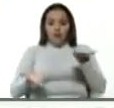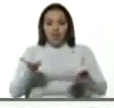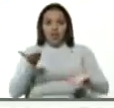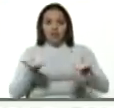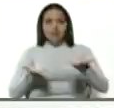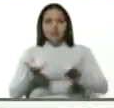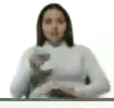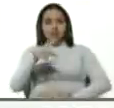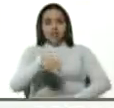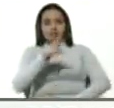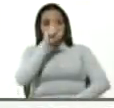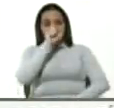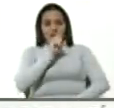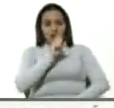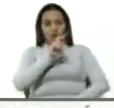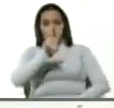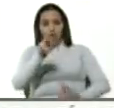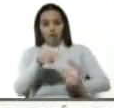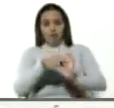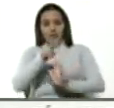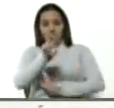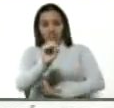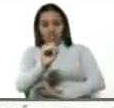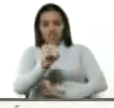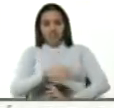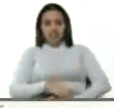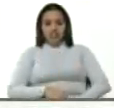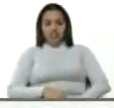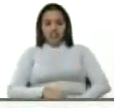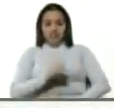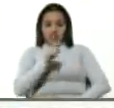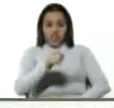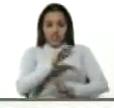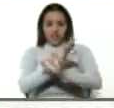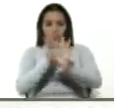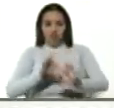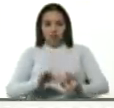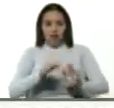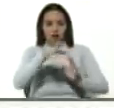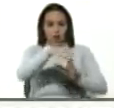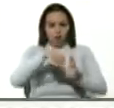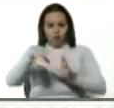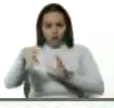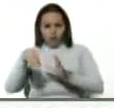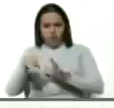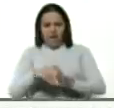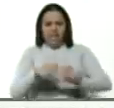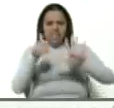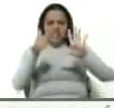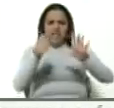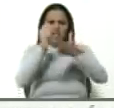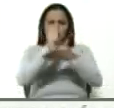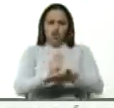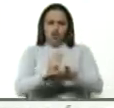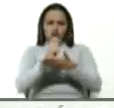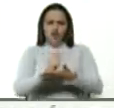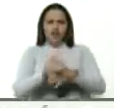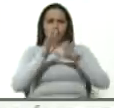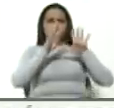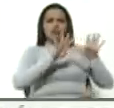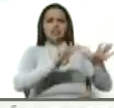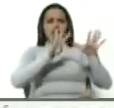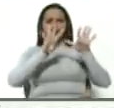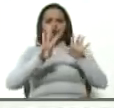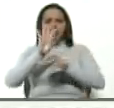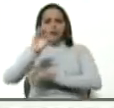en este año 2020 de esta manera. La incautación de 6 toneladas, 990 mil